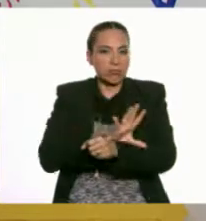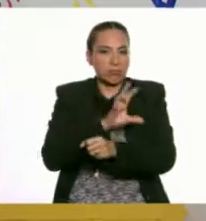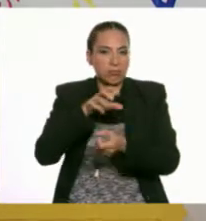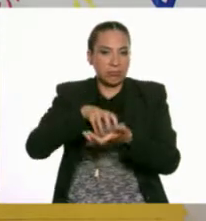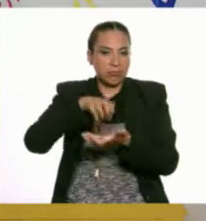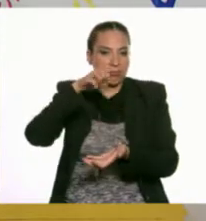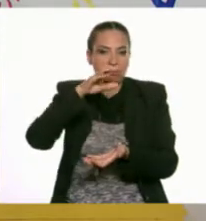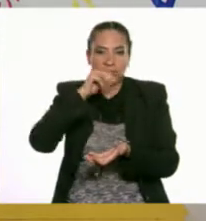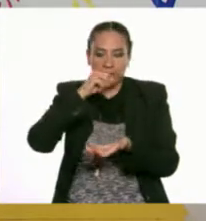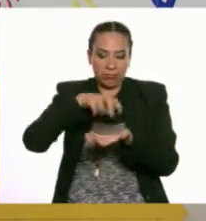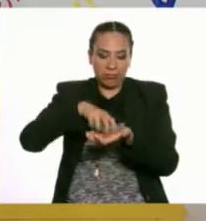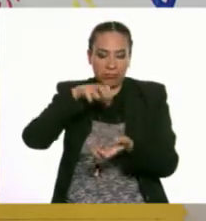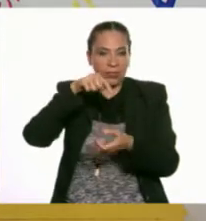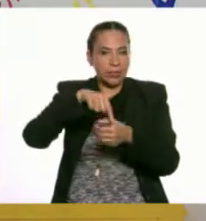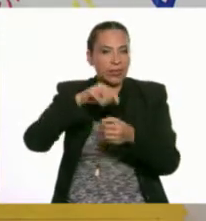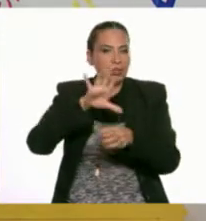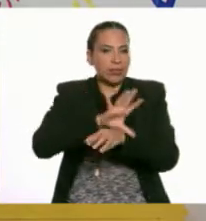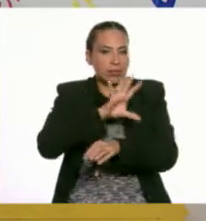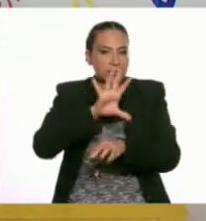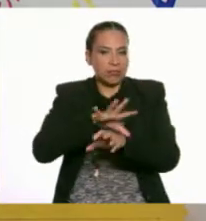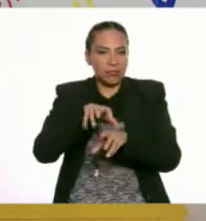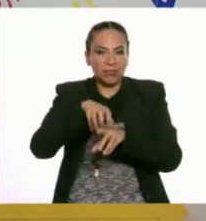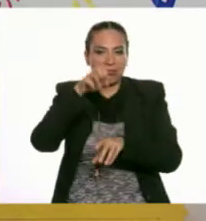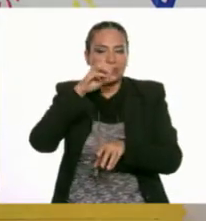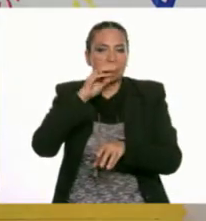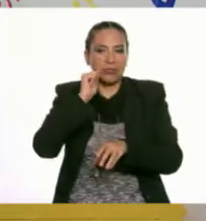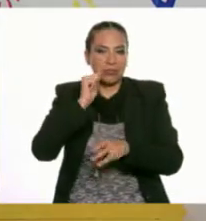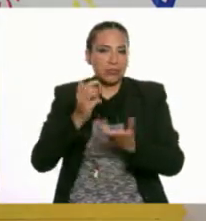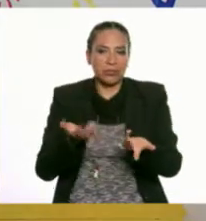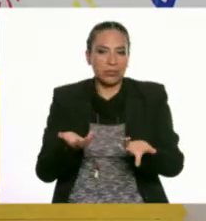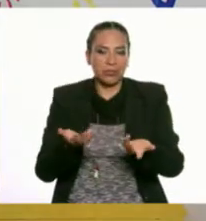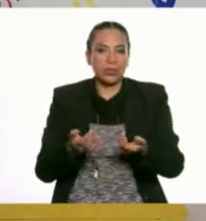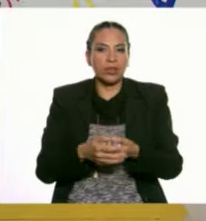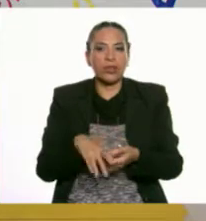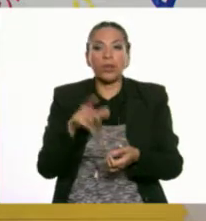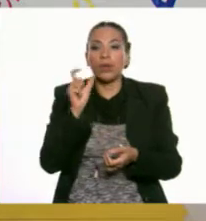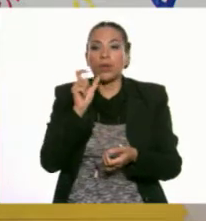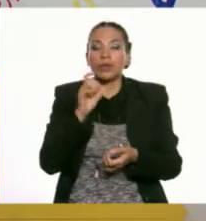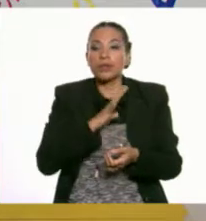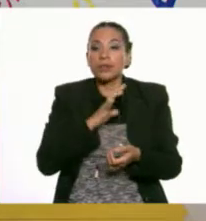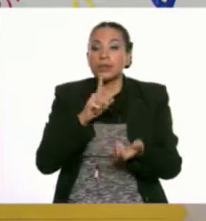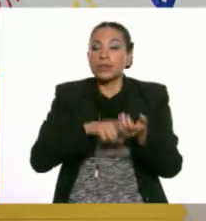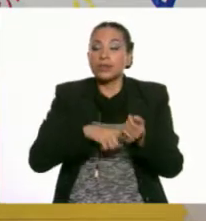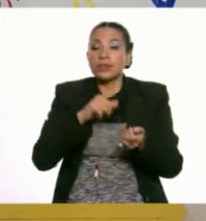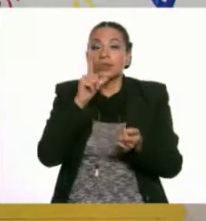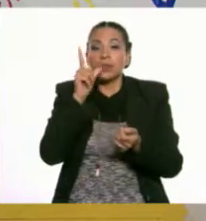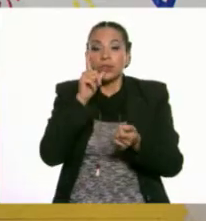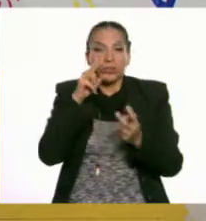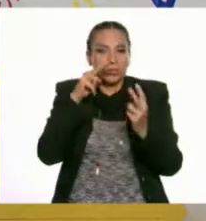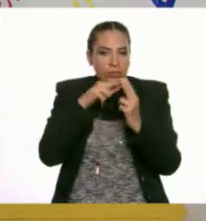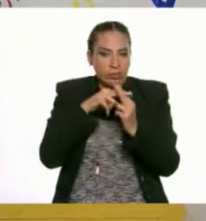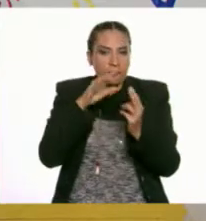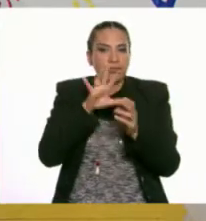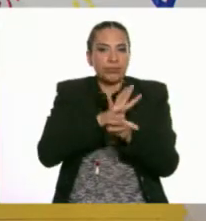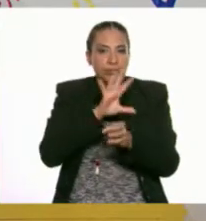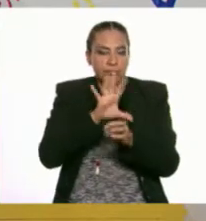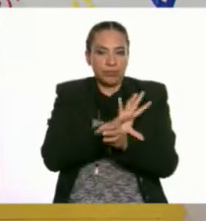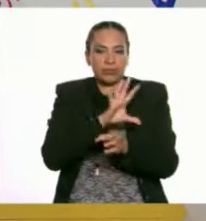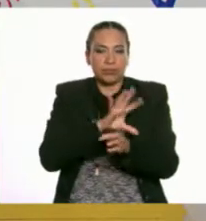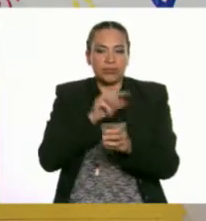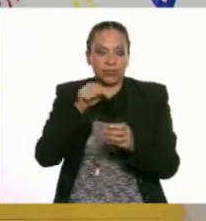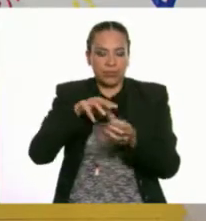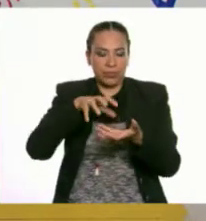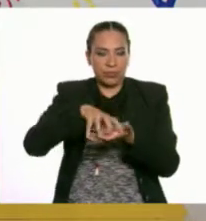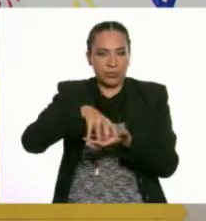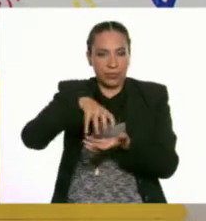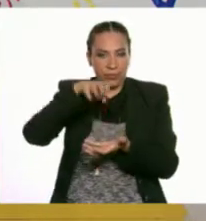eléctrica, simplemente el electroimán no cargaba la pesa. Pero una vez que activó el circuito, el